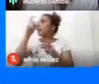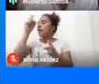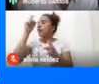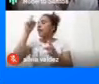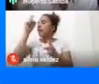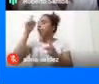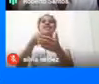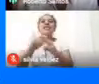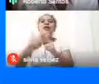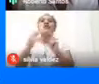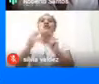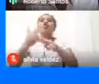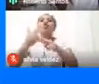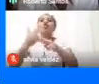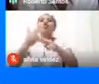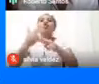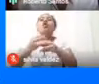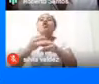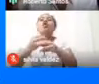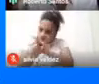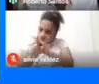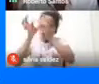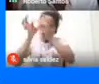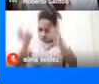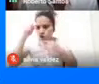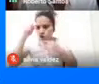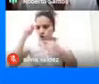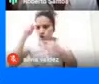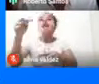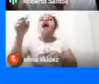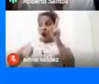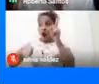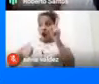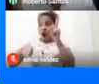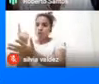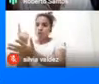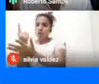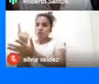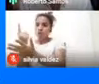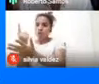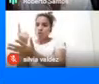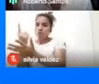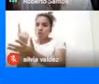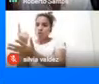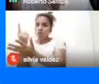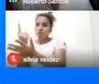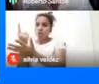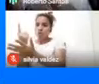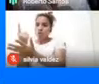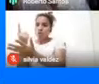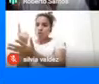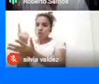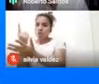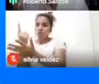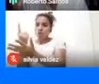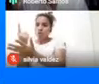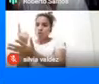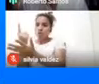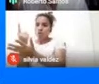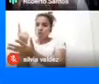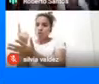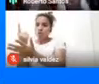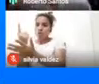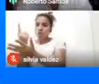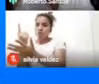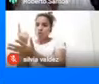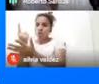fortuna Hay libros Que contienen Esa información Entonces Toda la información Está Toda la Todo lo que